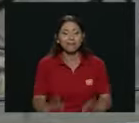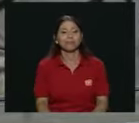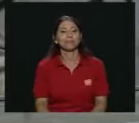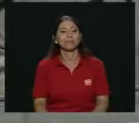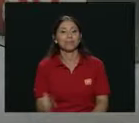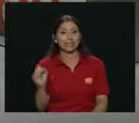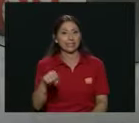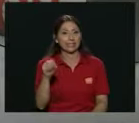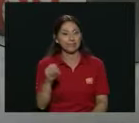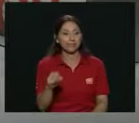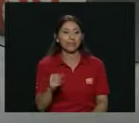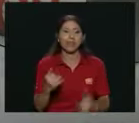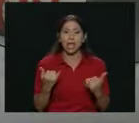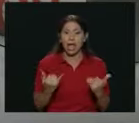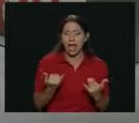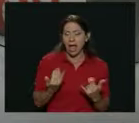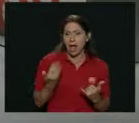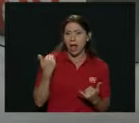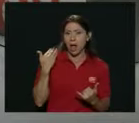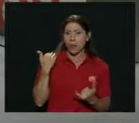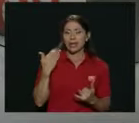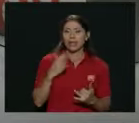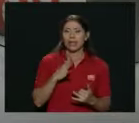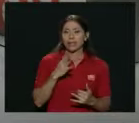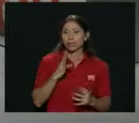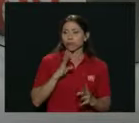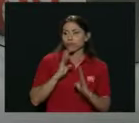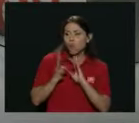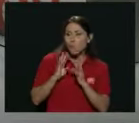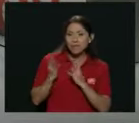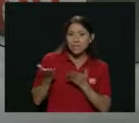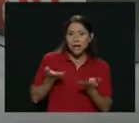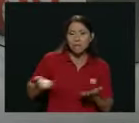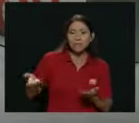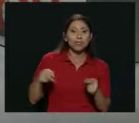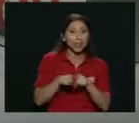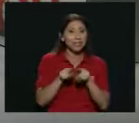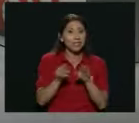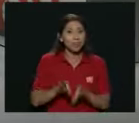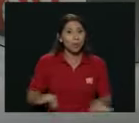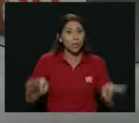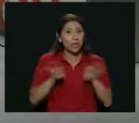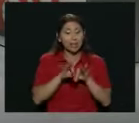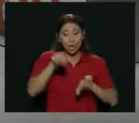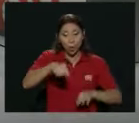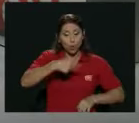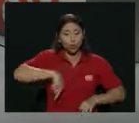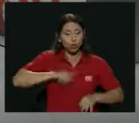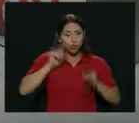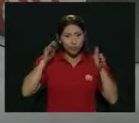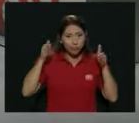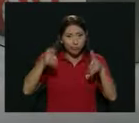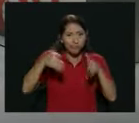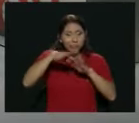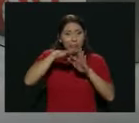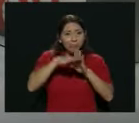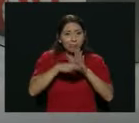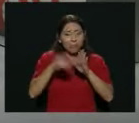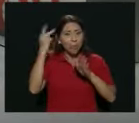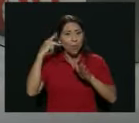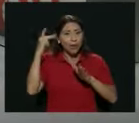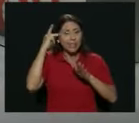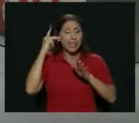Sí, y bueno, y ahora que conversábamos fuera de cámaras también es importante. Hoy nos hemos concentrado con las